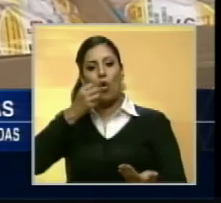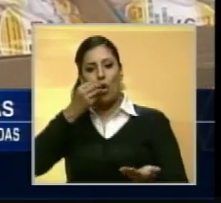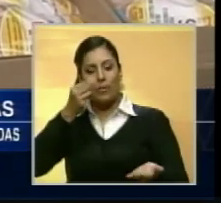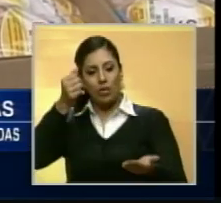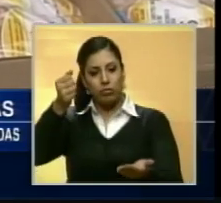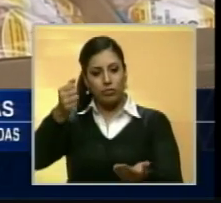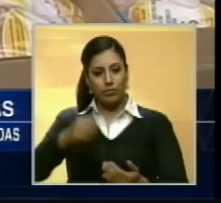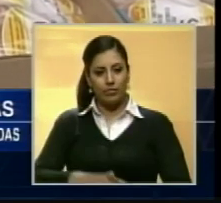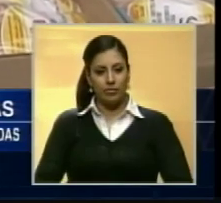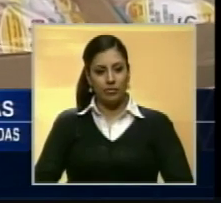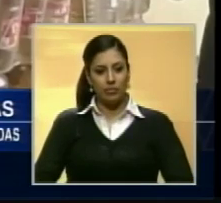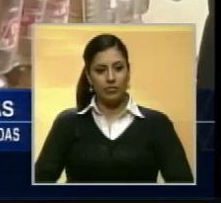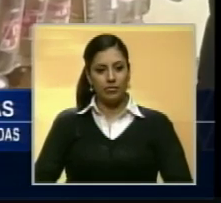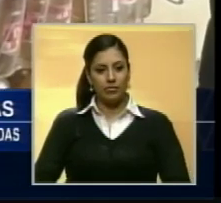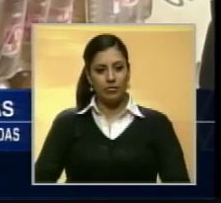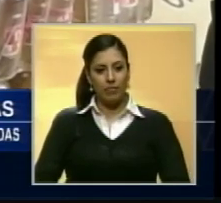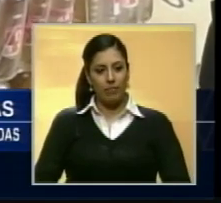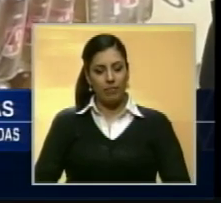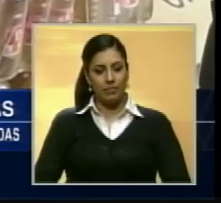abastecimiento y producción.